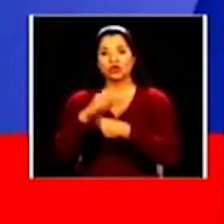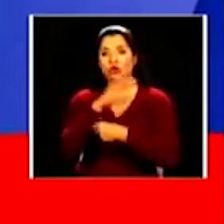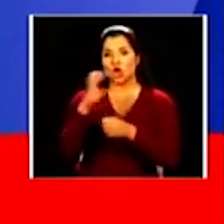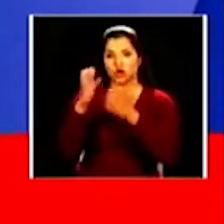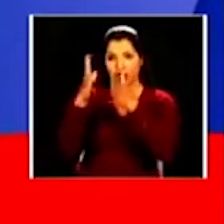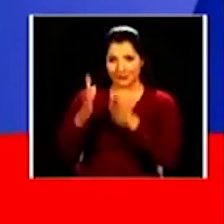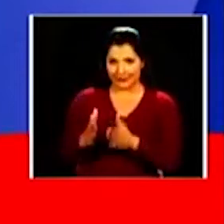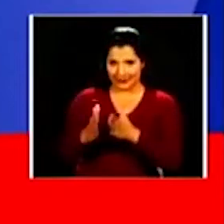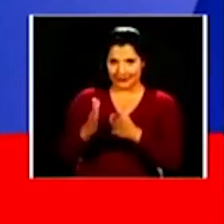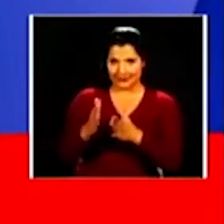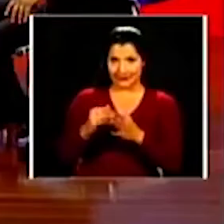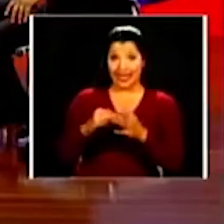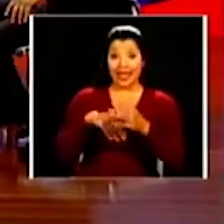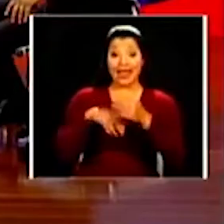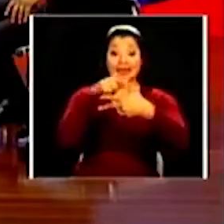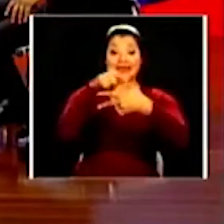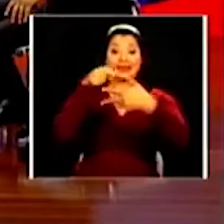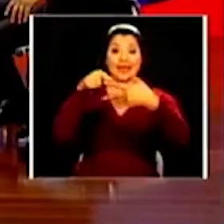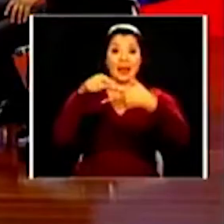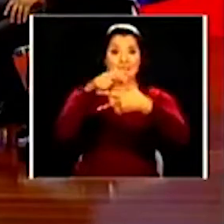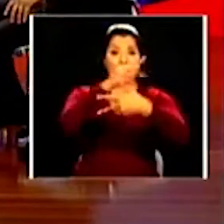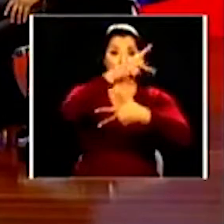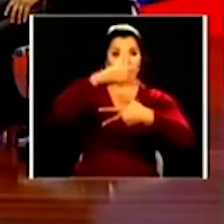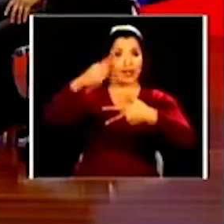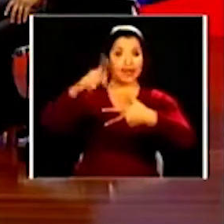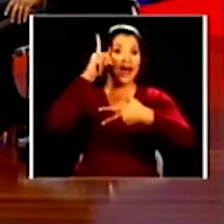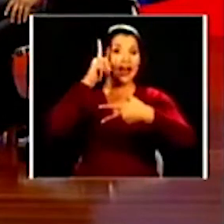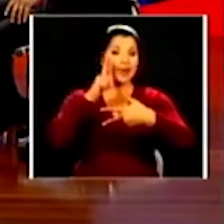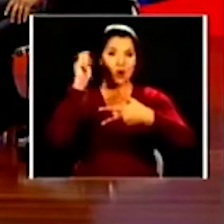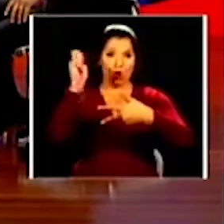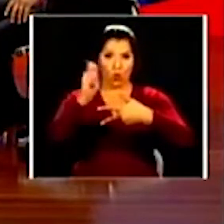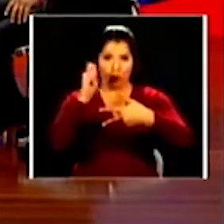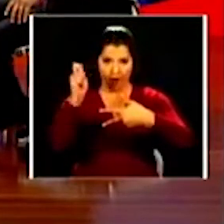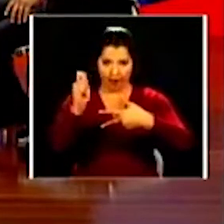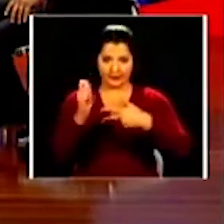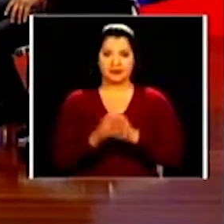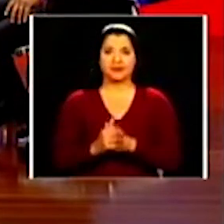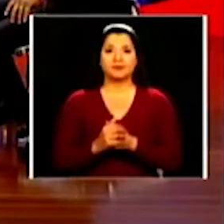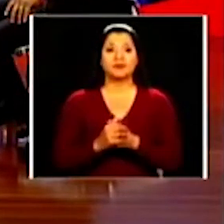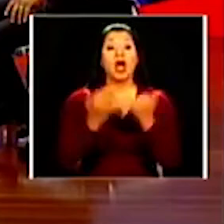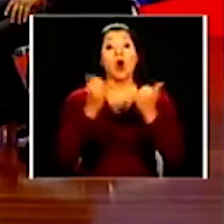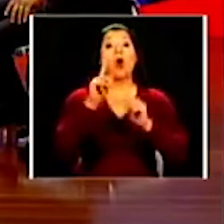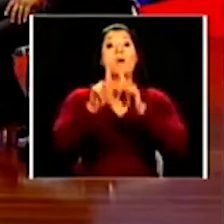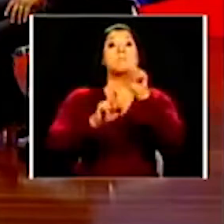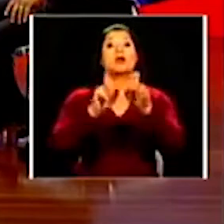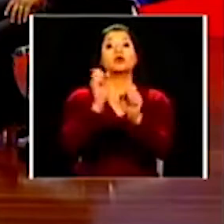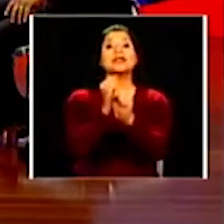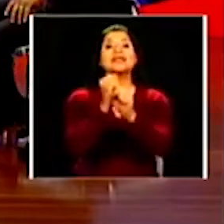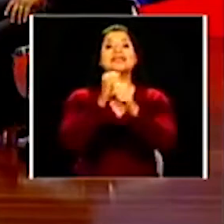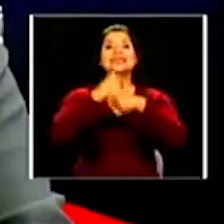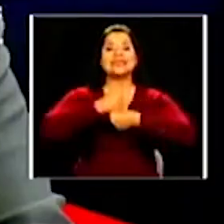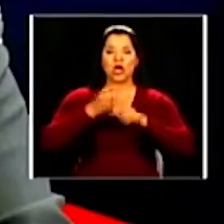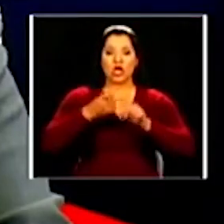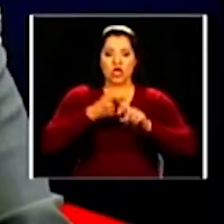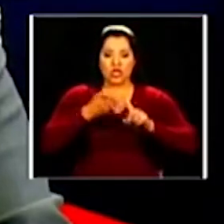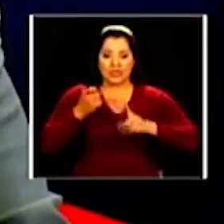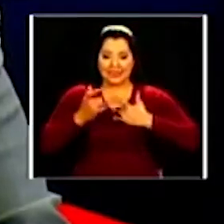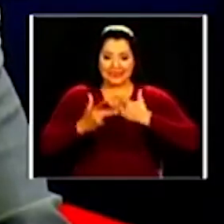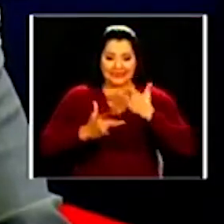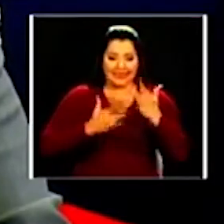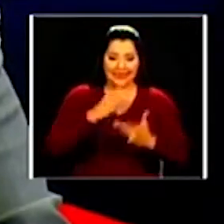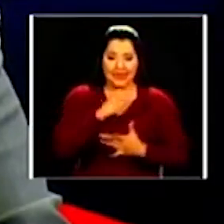costeras. Vamos a ver preguntas que fueron elaboradas desde el sentir y las preocupaciones